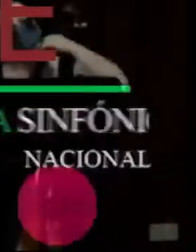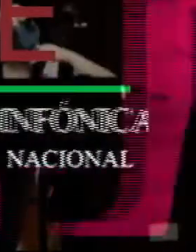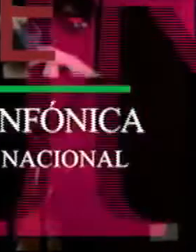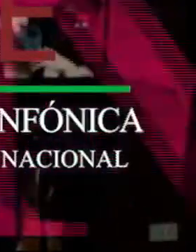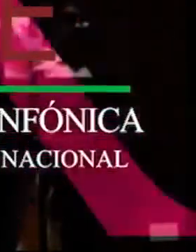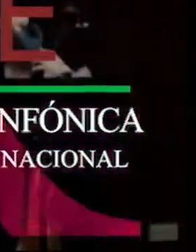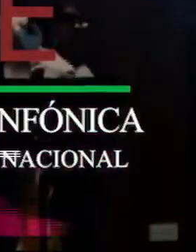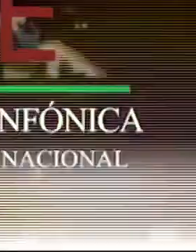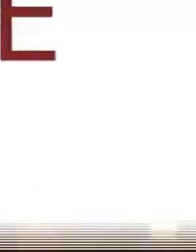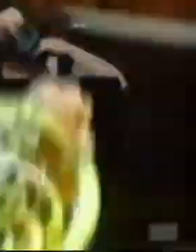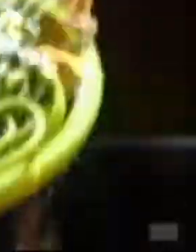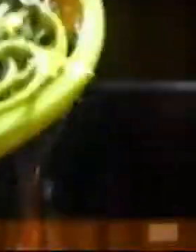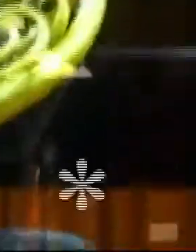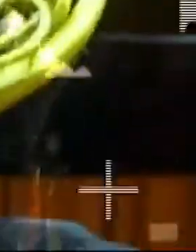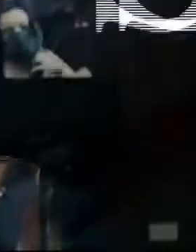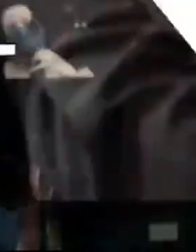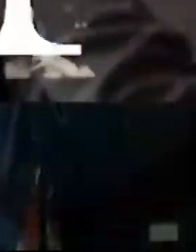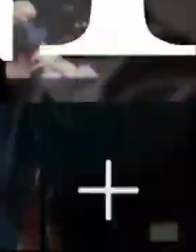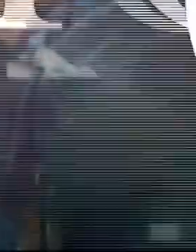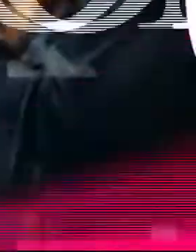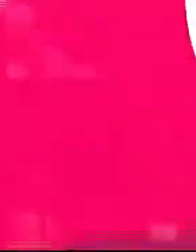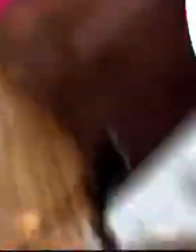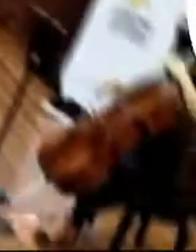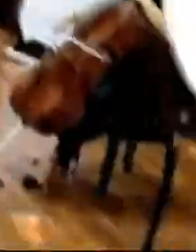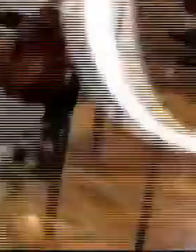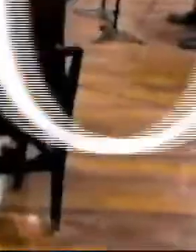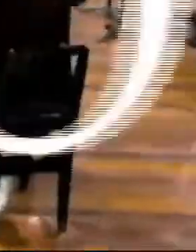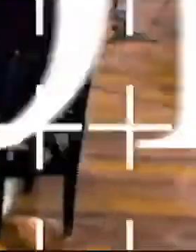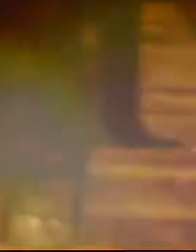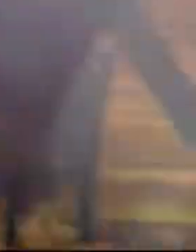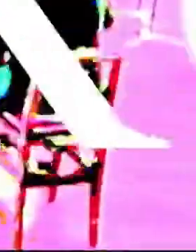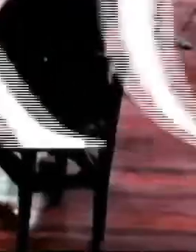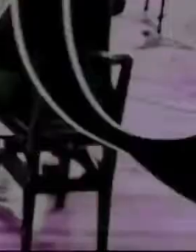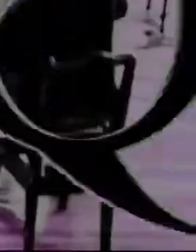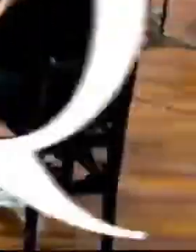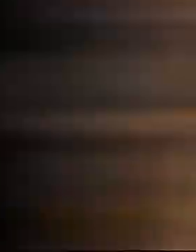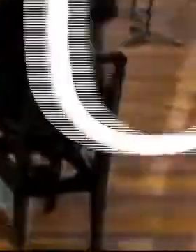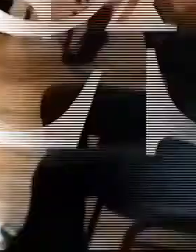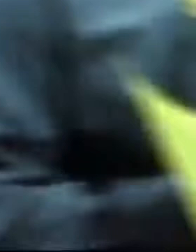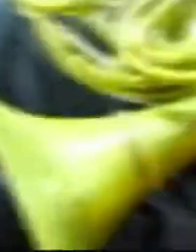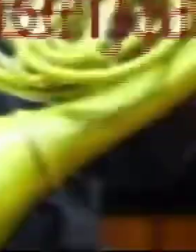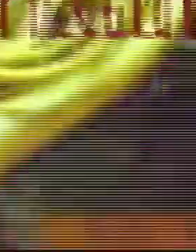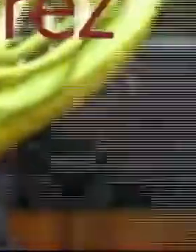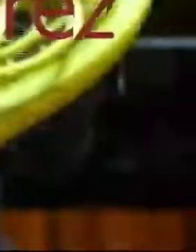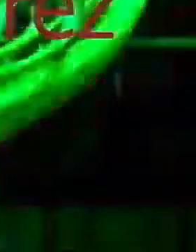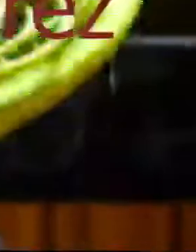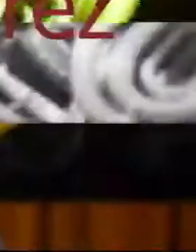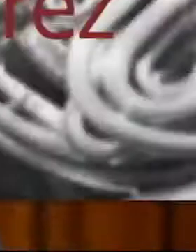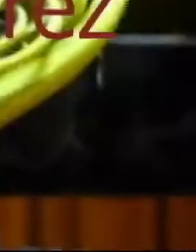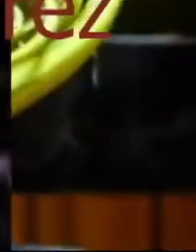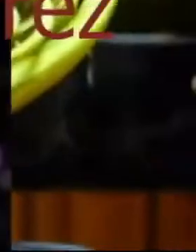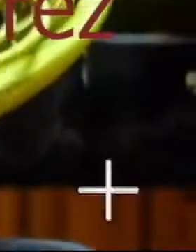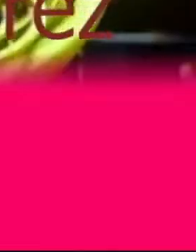Disfrute el sábado 3 de octubre de la temporada virtual de la Orquesta Sinfónica Nacional, con la música de Johann Sebastian